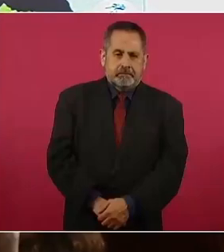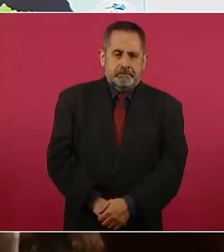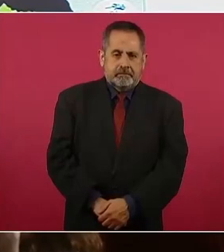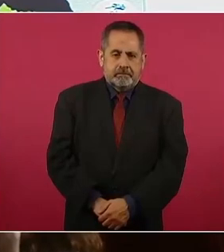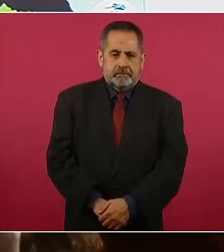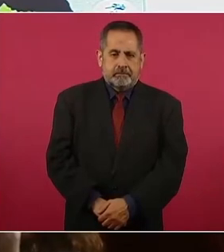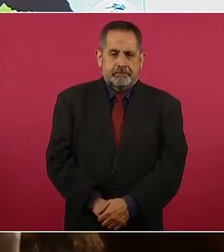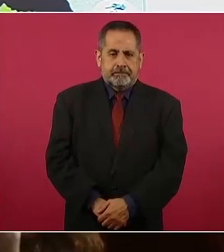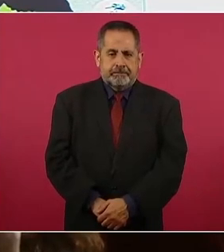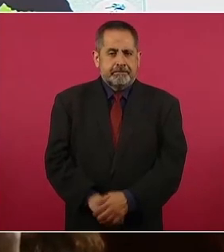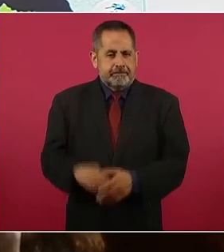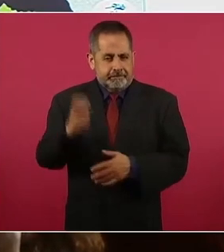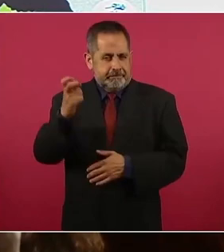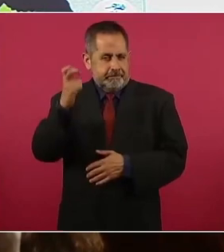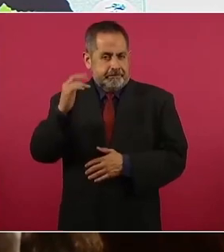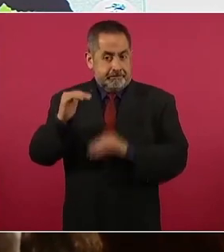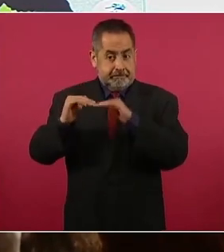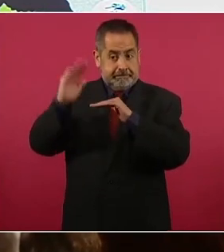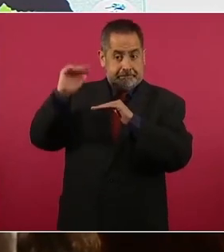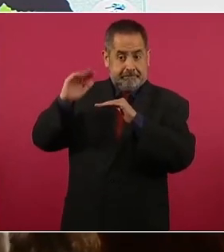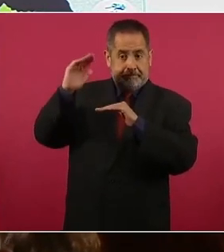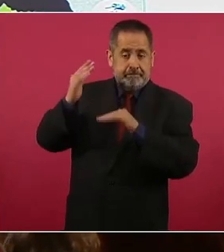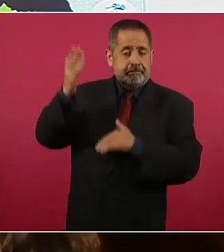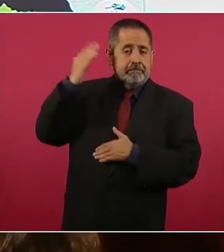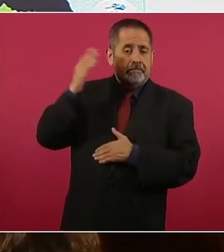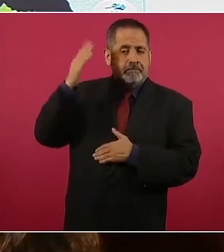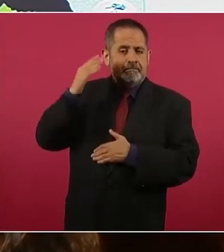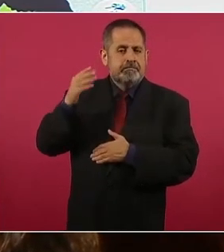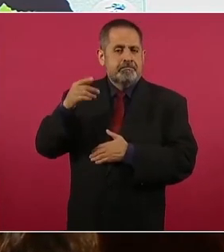Así no, señor presidente. ¿Y quiénes son?